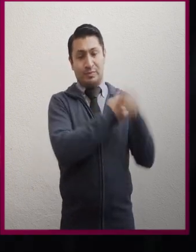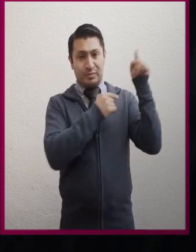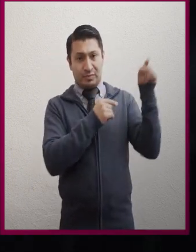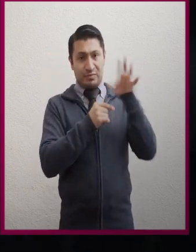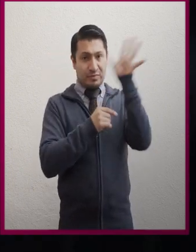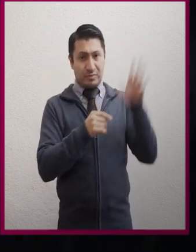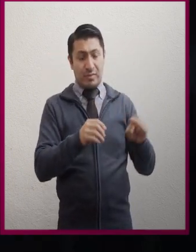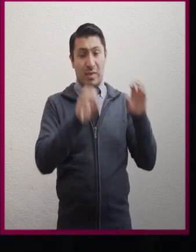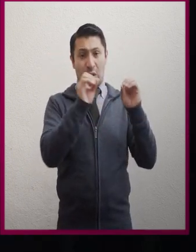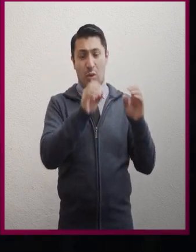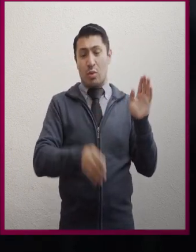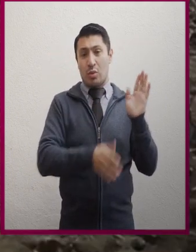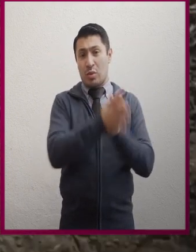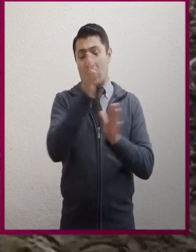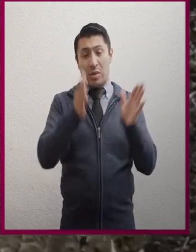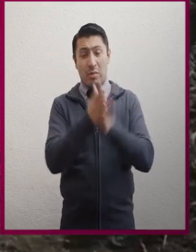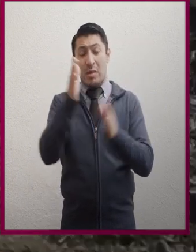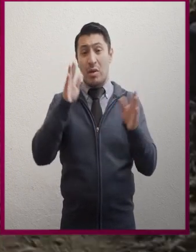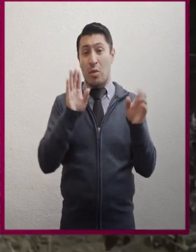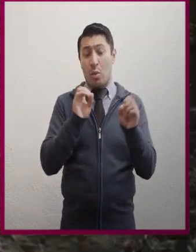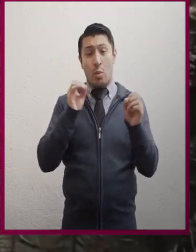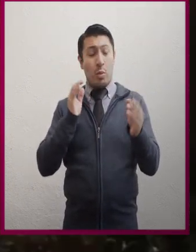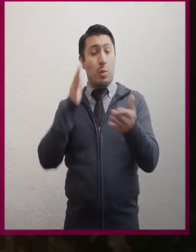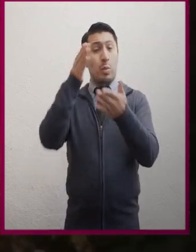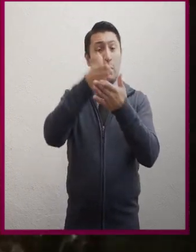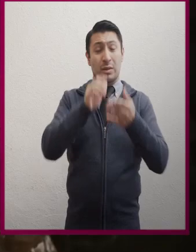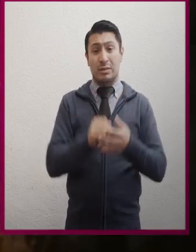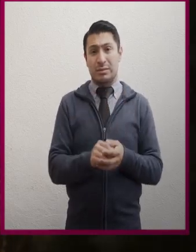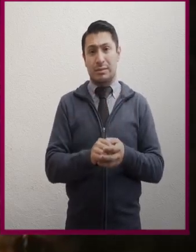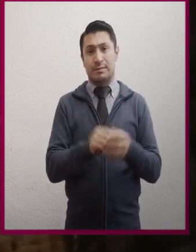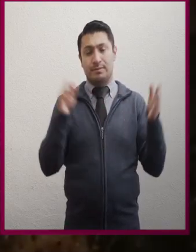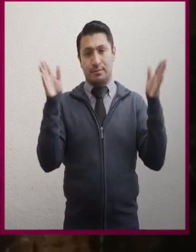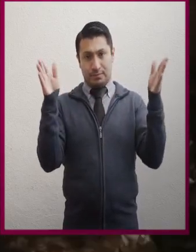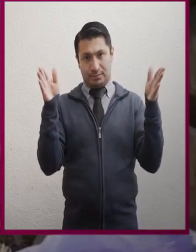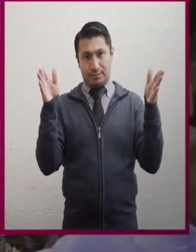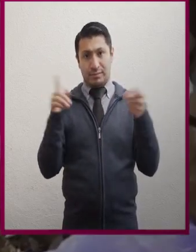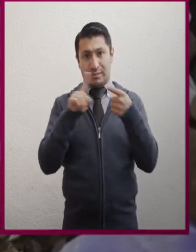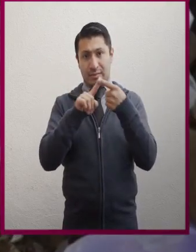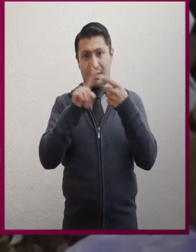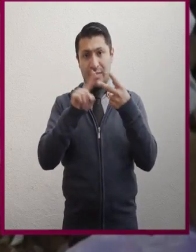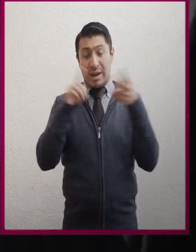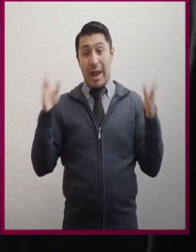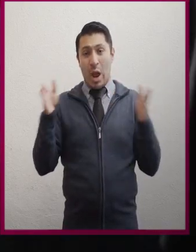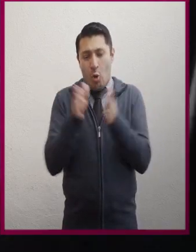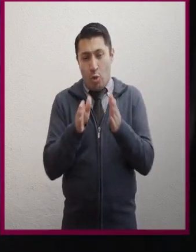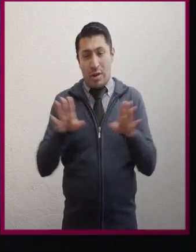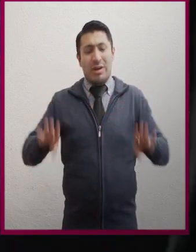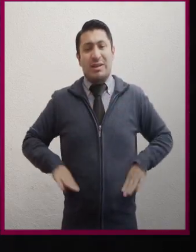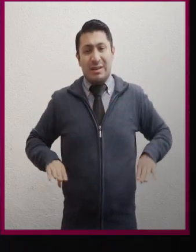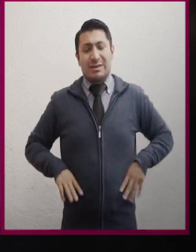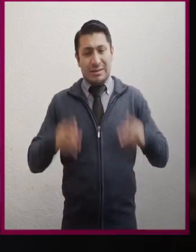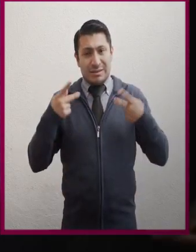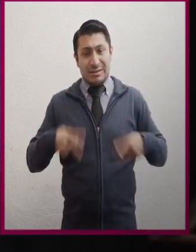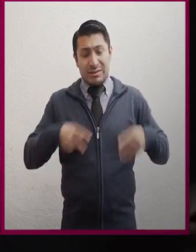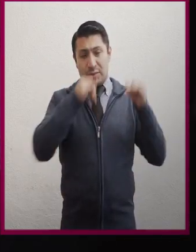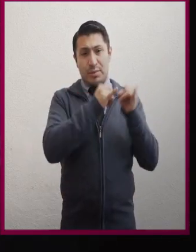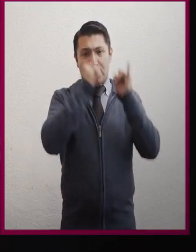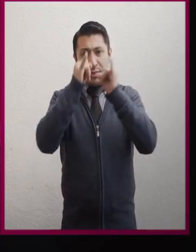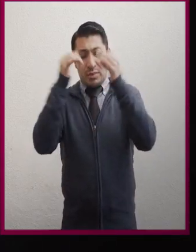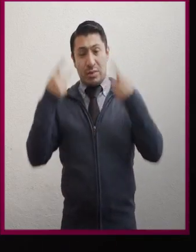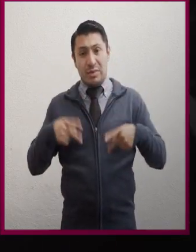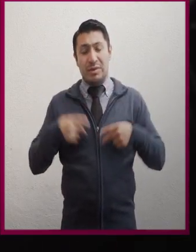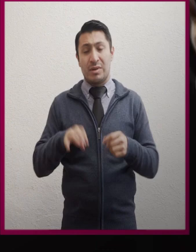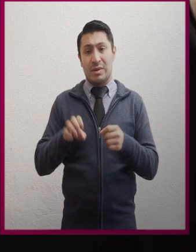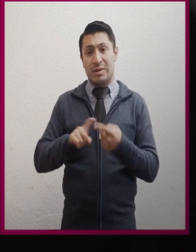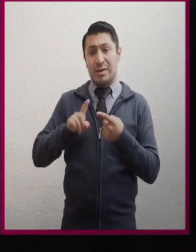los países de origen como de los países de tránsito y de destino. A nivel micro, se encuentran las características personales de